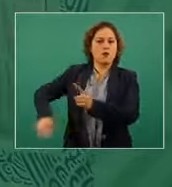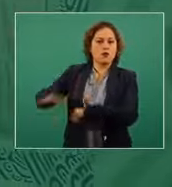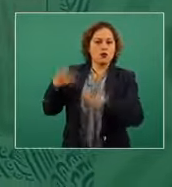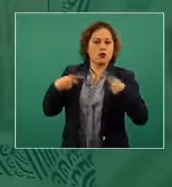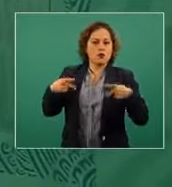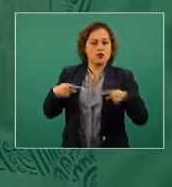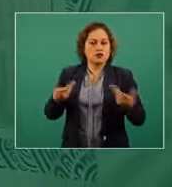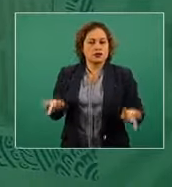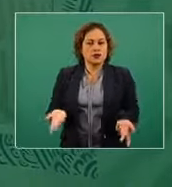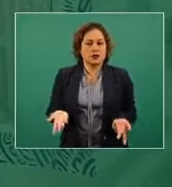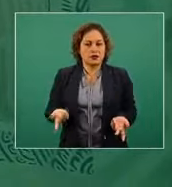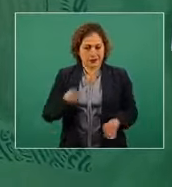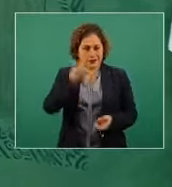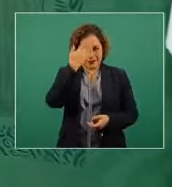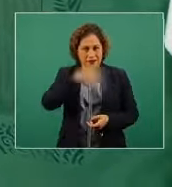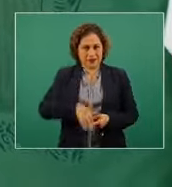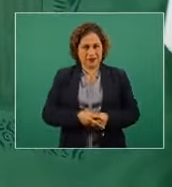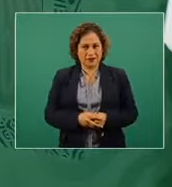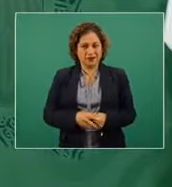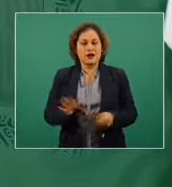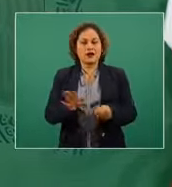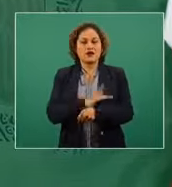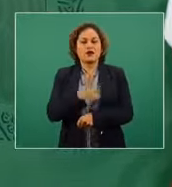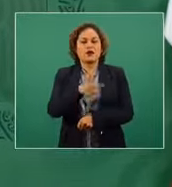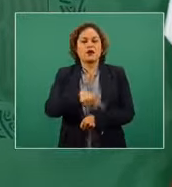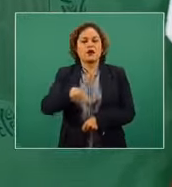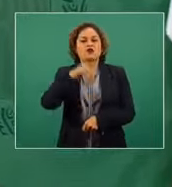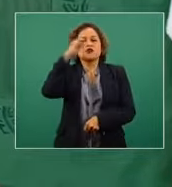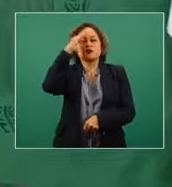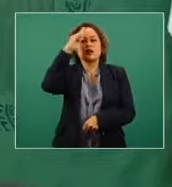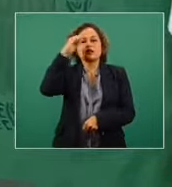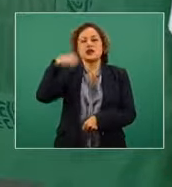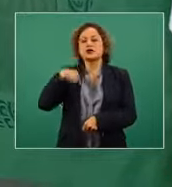Porque para ellos eso es populismo, es paternalismo.